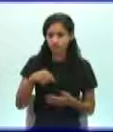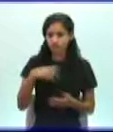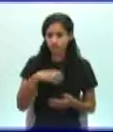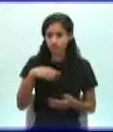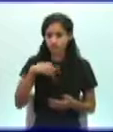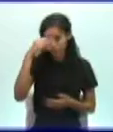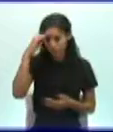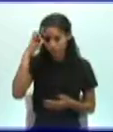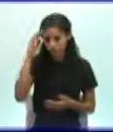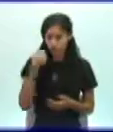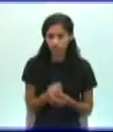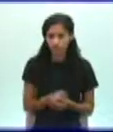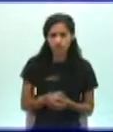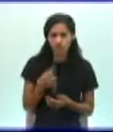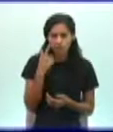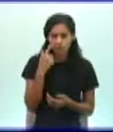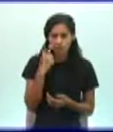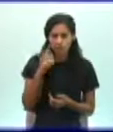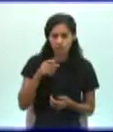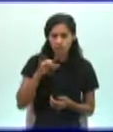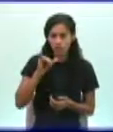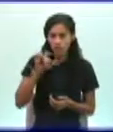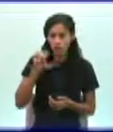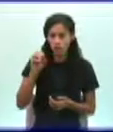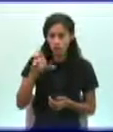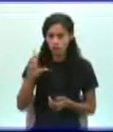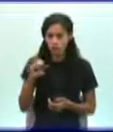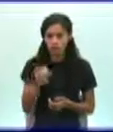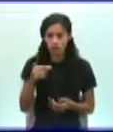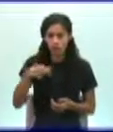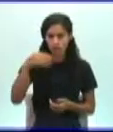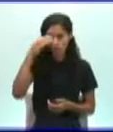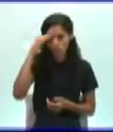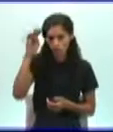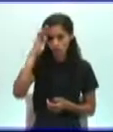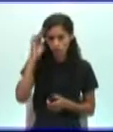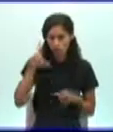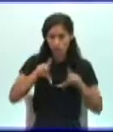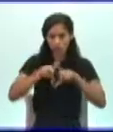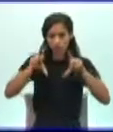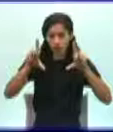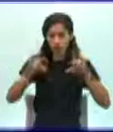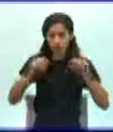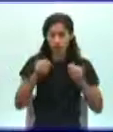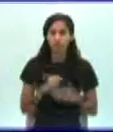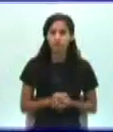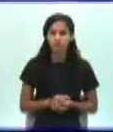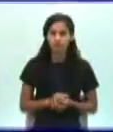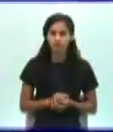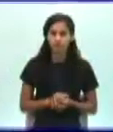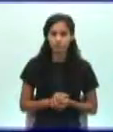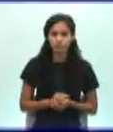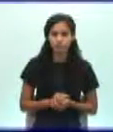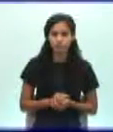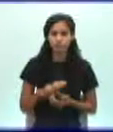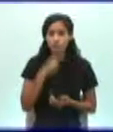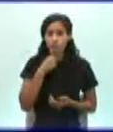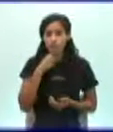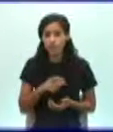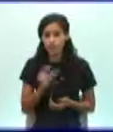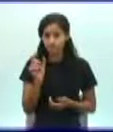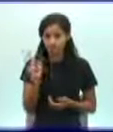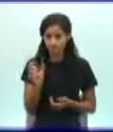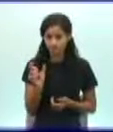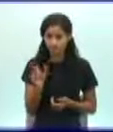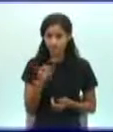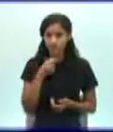conoce en la historia como el criollo, el cubano. Vamos a recordar el concepto de criollo. Fundamentalmente